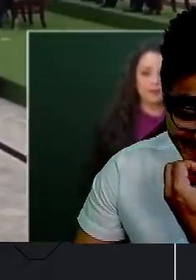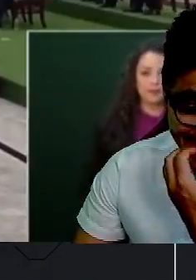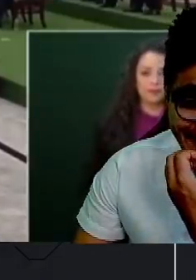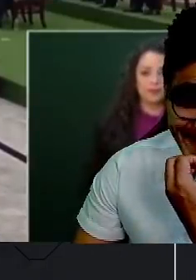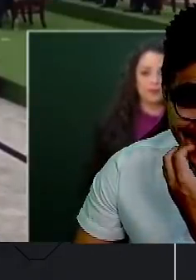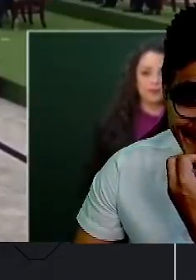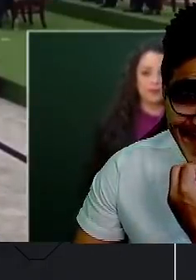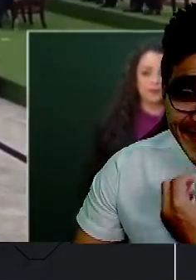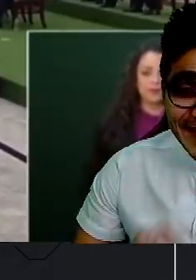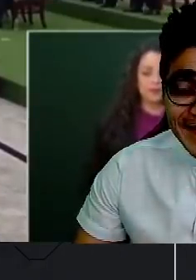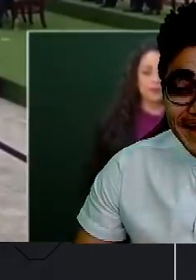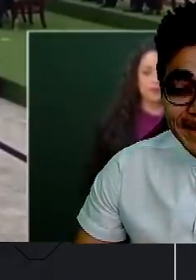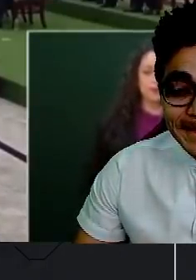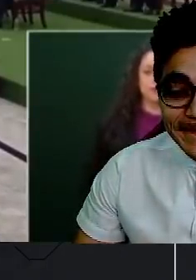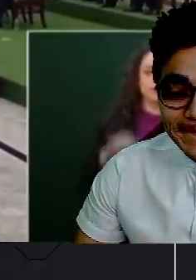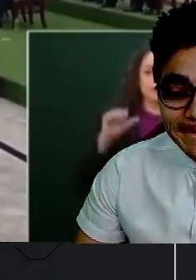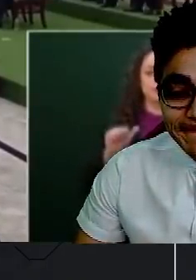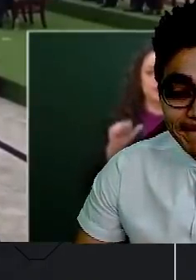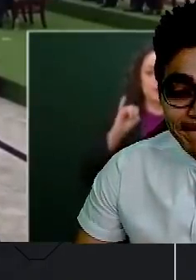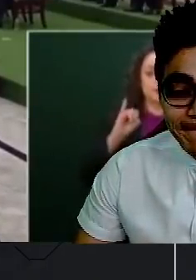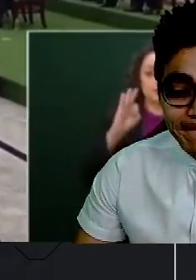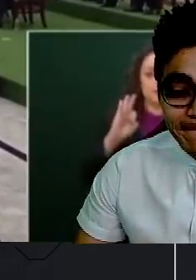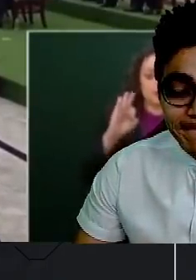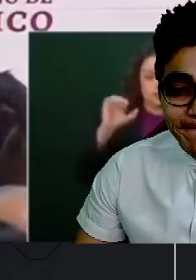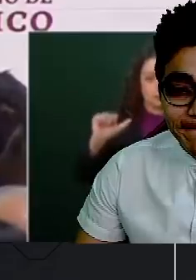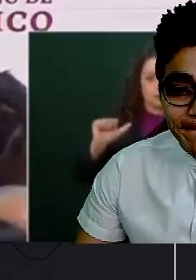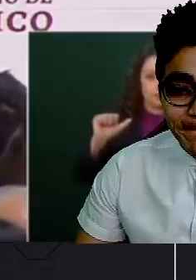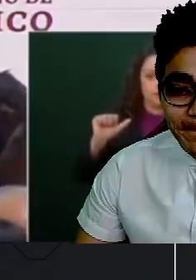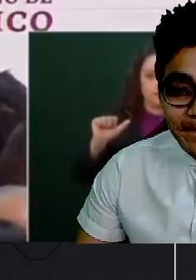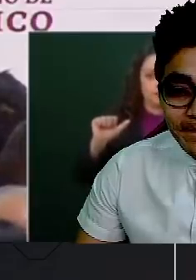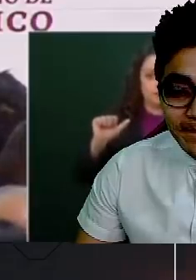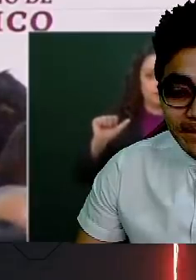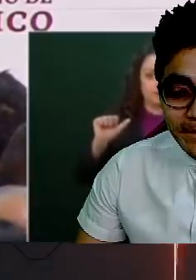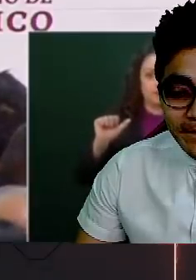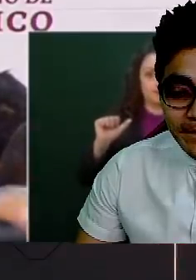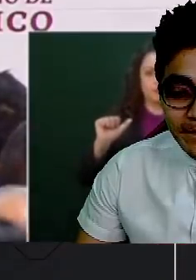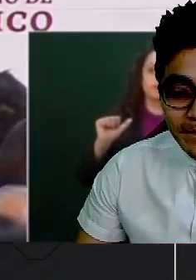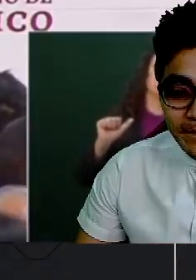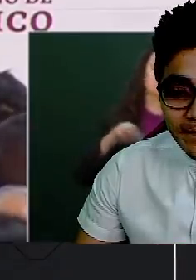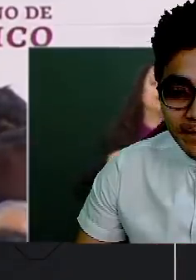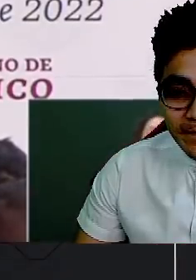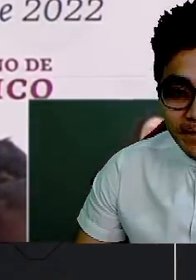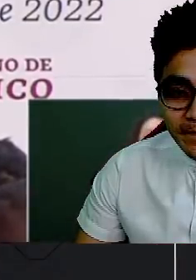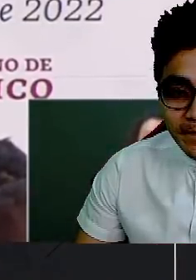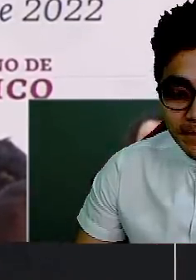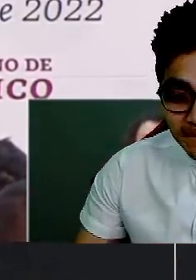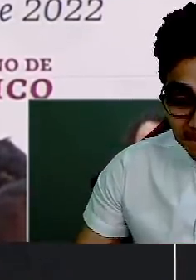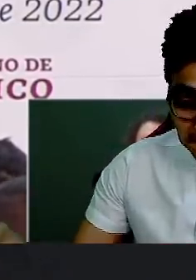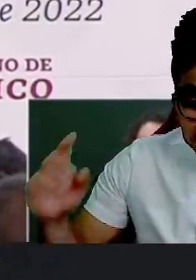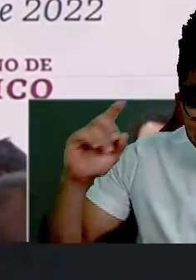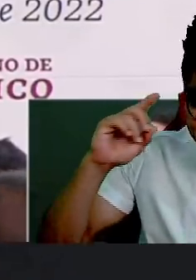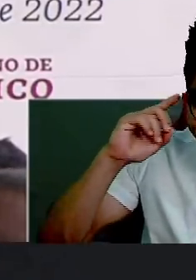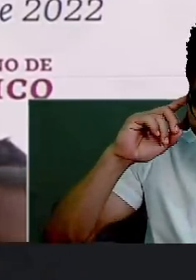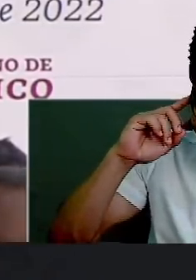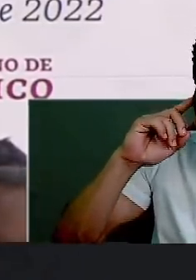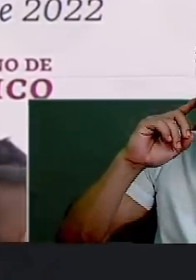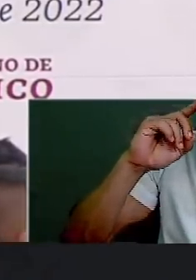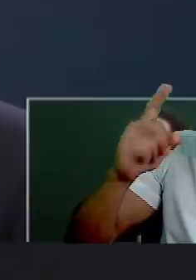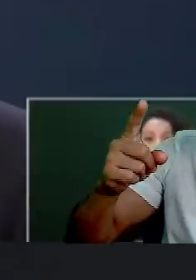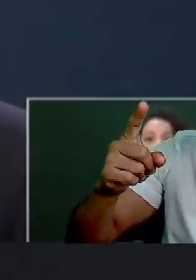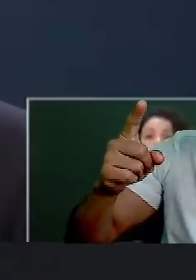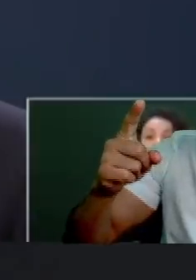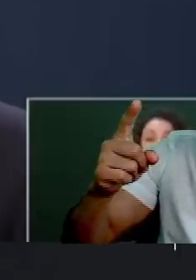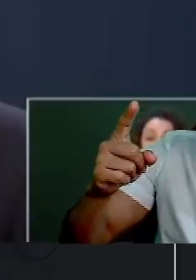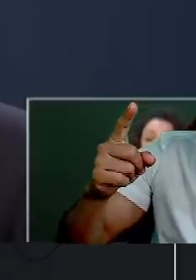El Aeropuerto Internacional Felipe Ángeles es testimonio del carácter y la determinación del